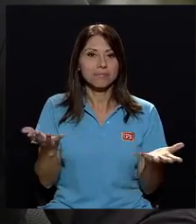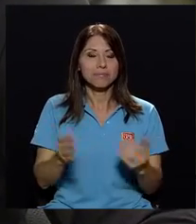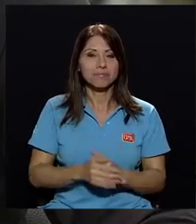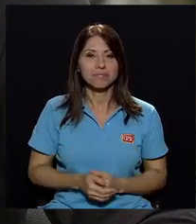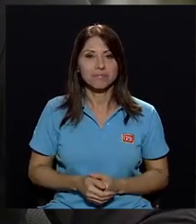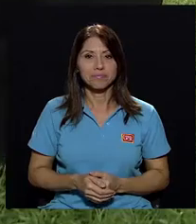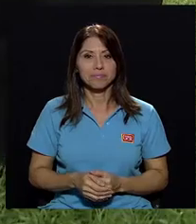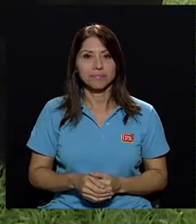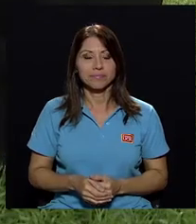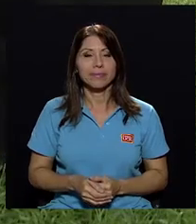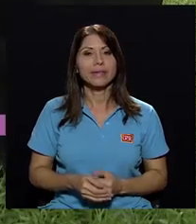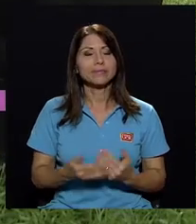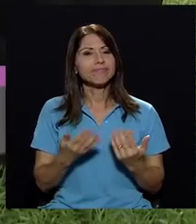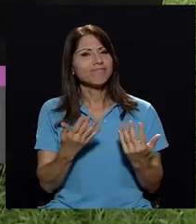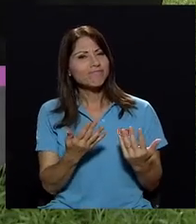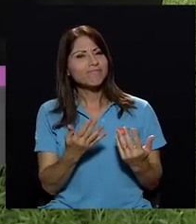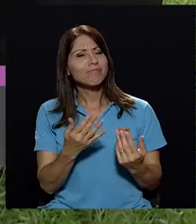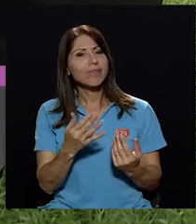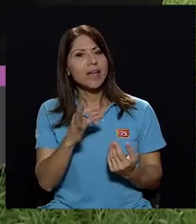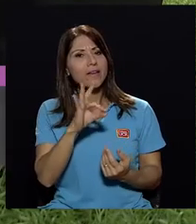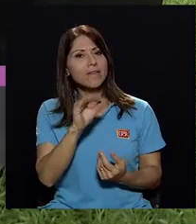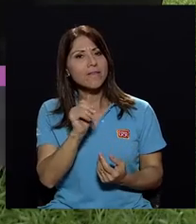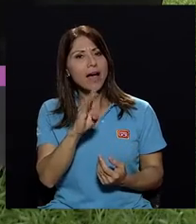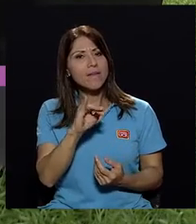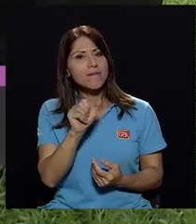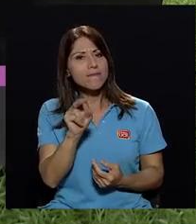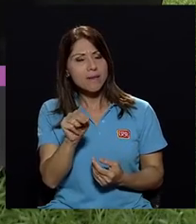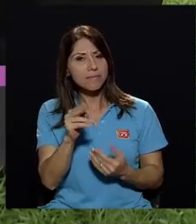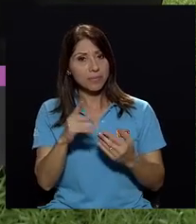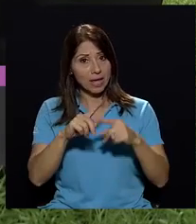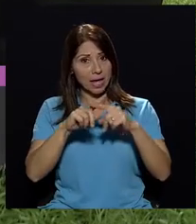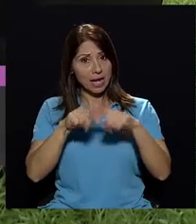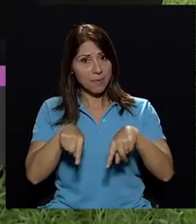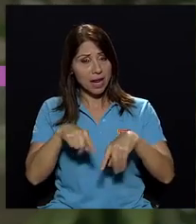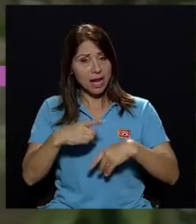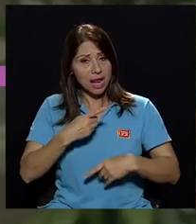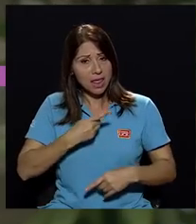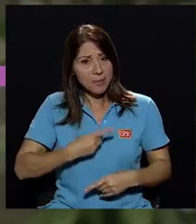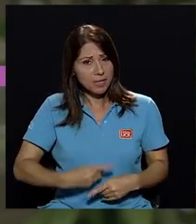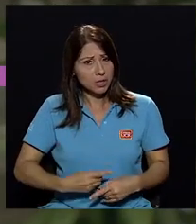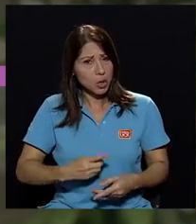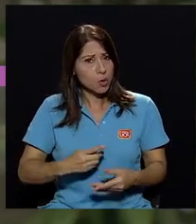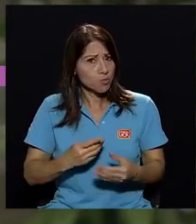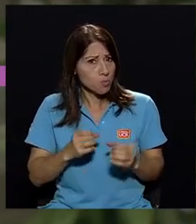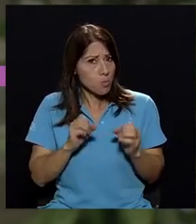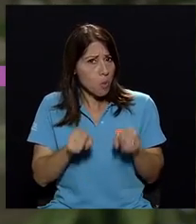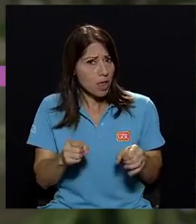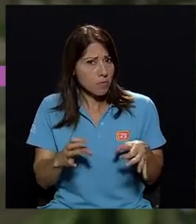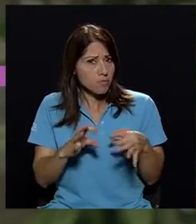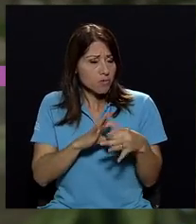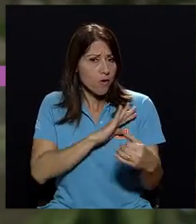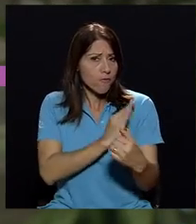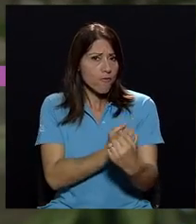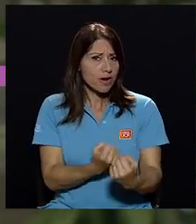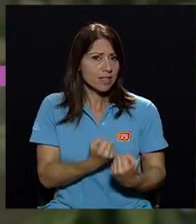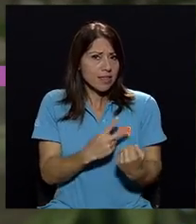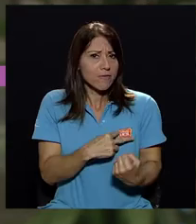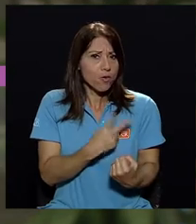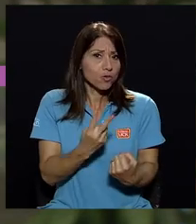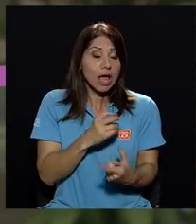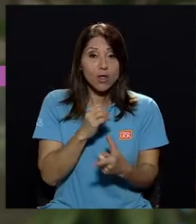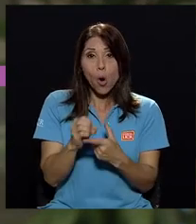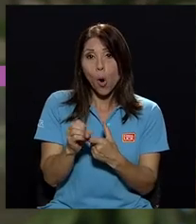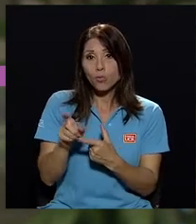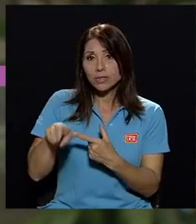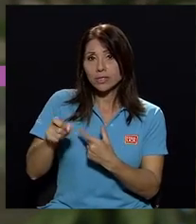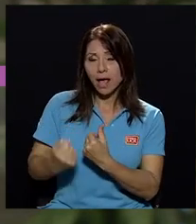apareció. Fabián, ¿eliminar la depresión es una cuestión de fuerza de voluntad o sí se requieren otros